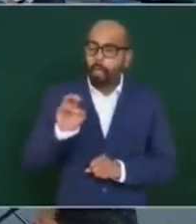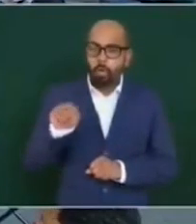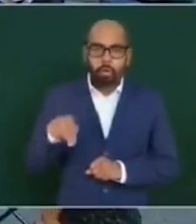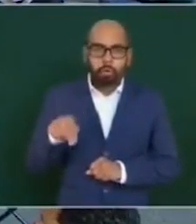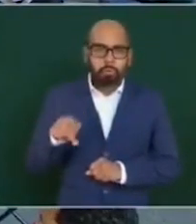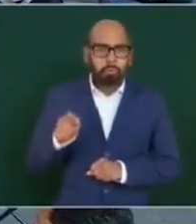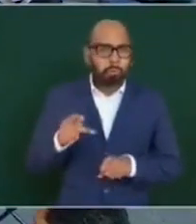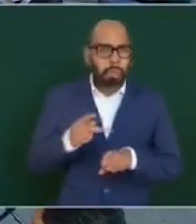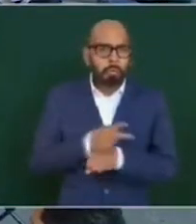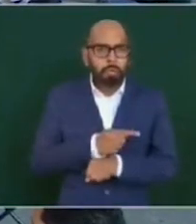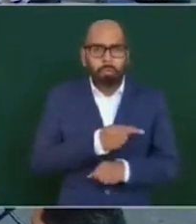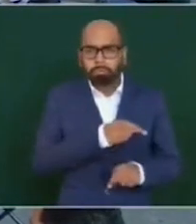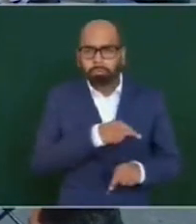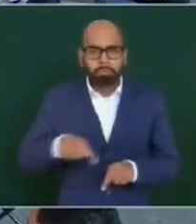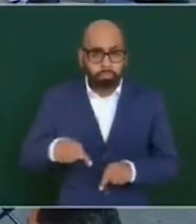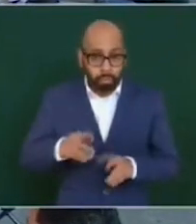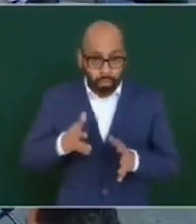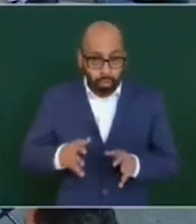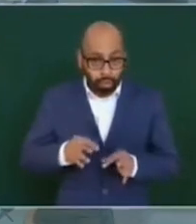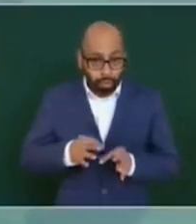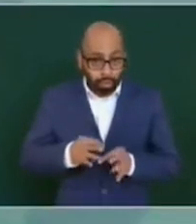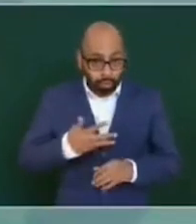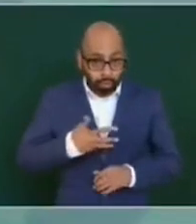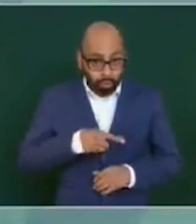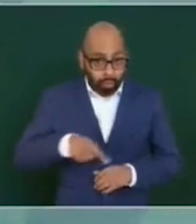Al parecer hay un